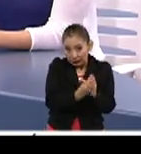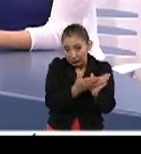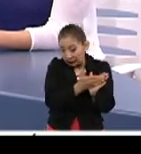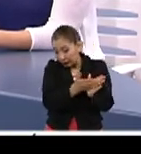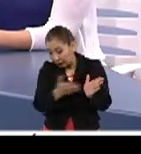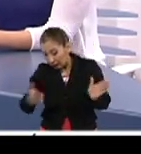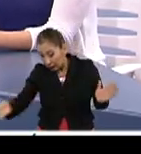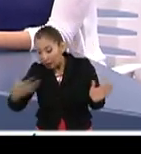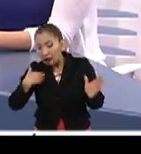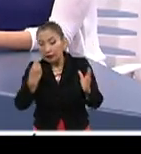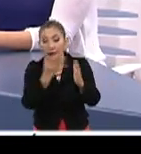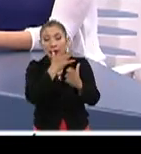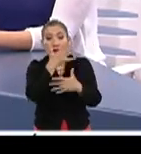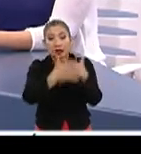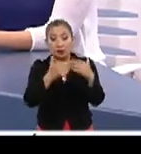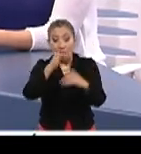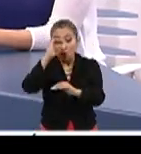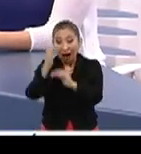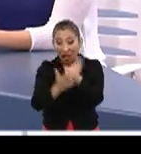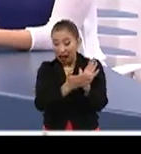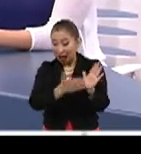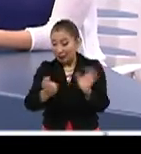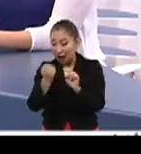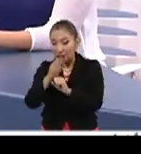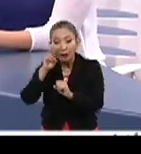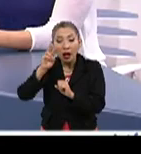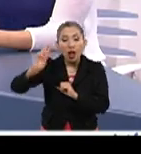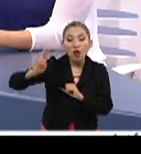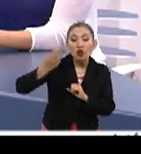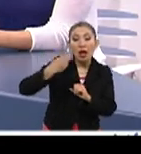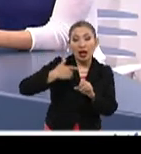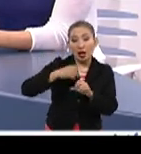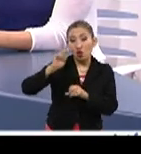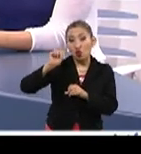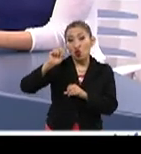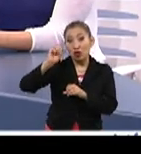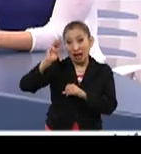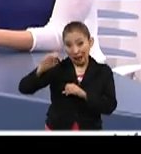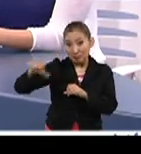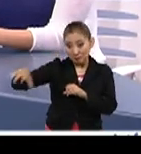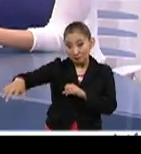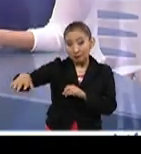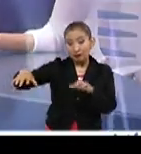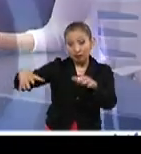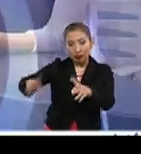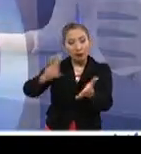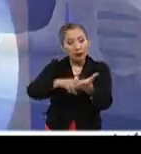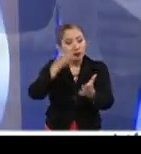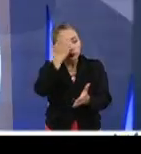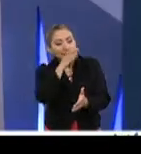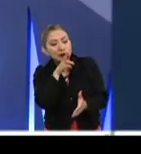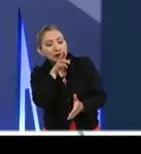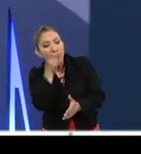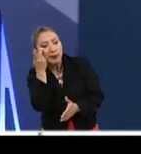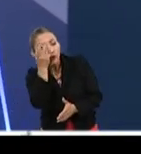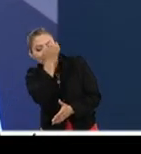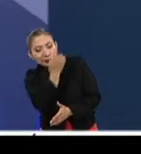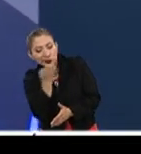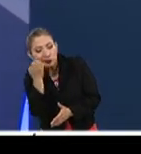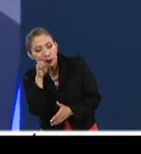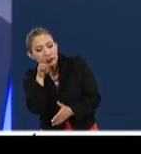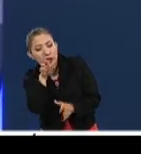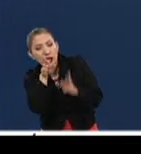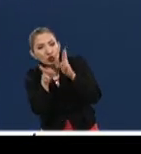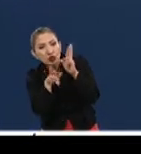iniciar, al finalizar vamos a tener a la Universidad Nacional Autónoma de México validando los resultados. Ellos van a